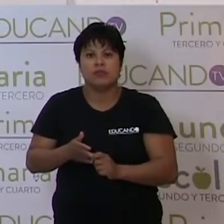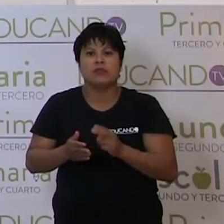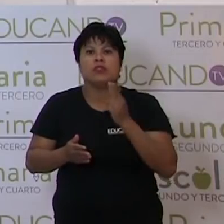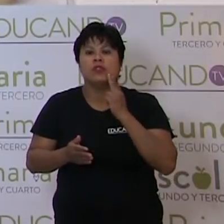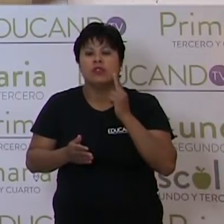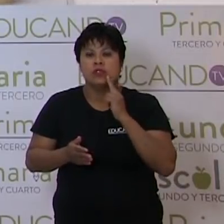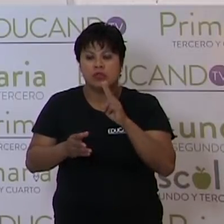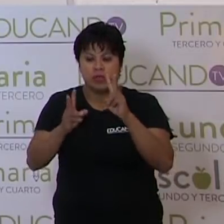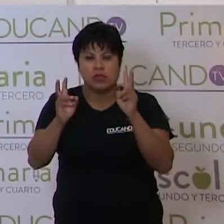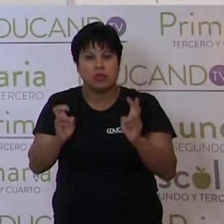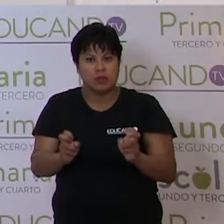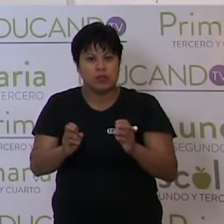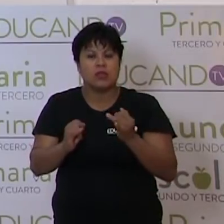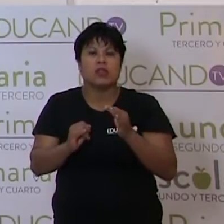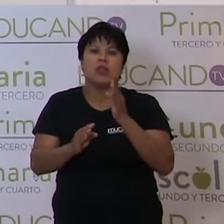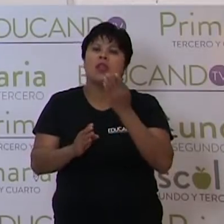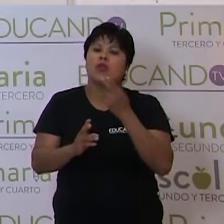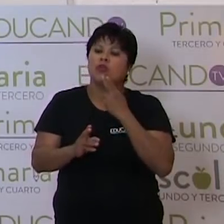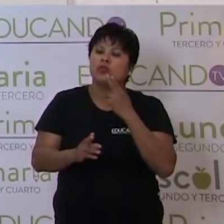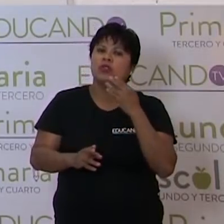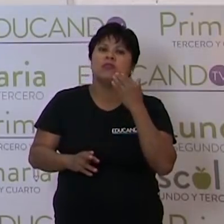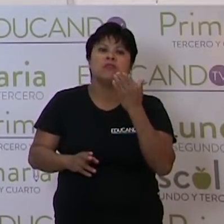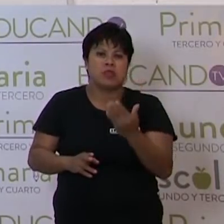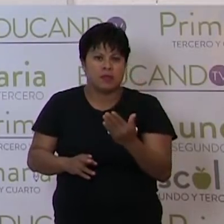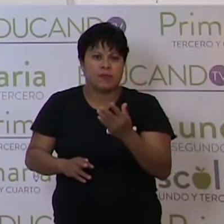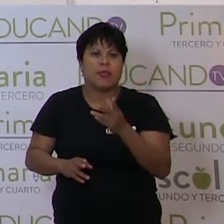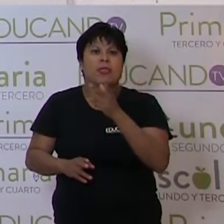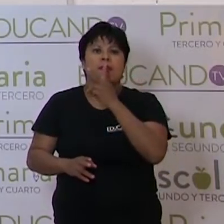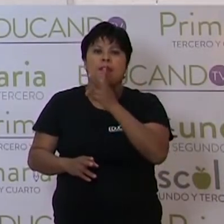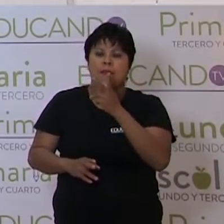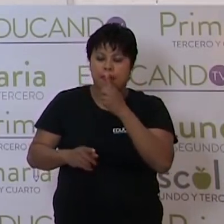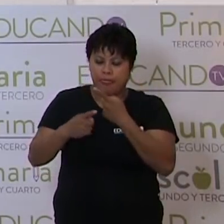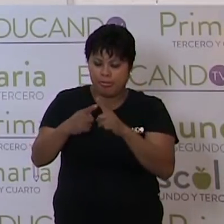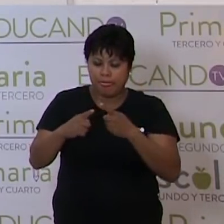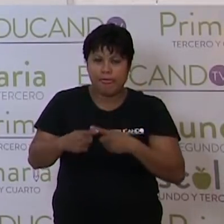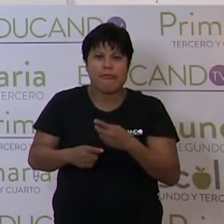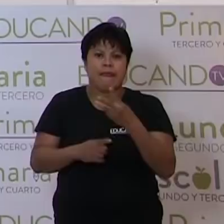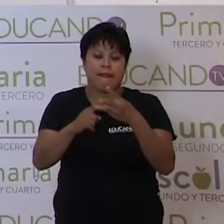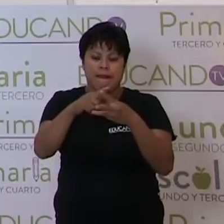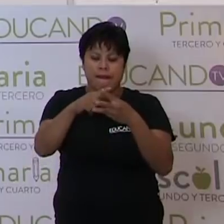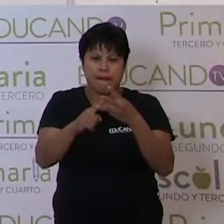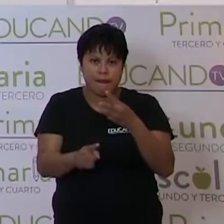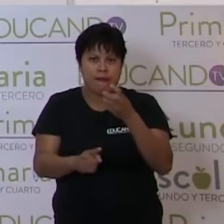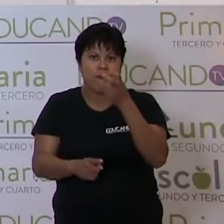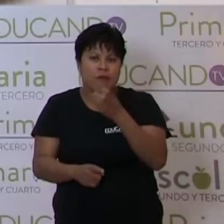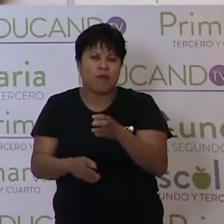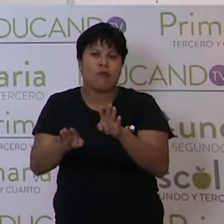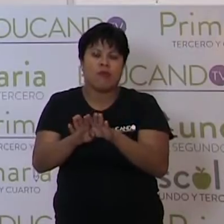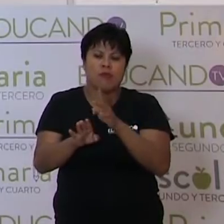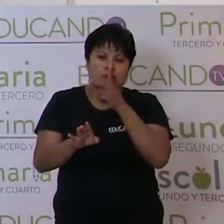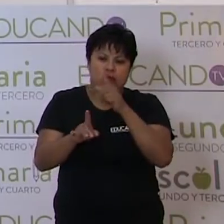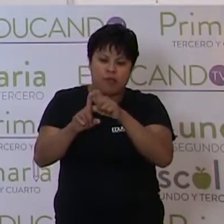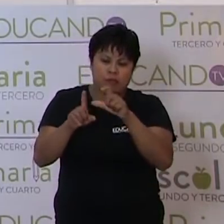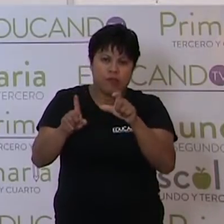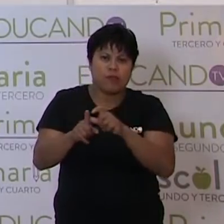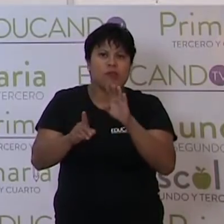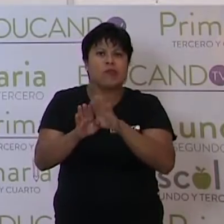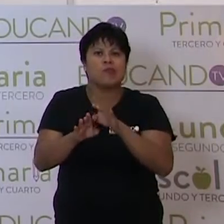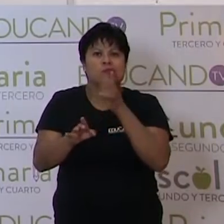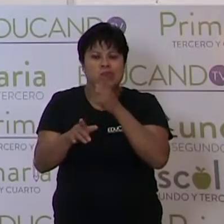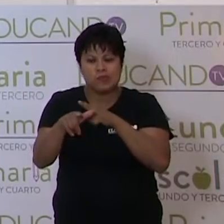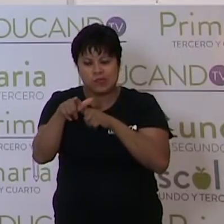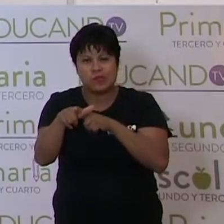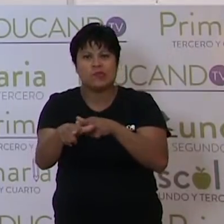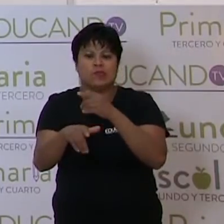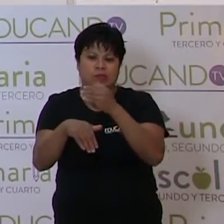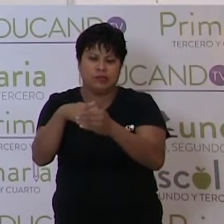usa de manera adecuada las tres palabras que indican, o frases, sucesión. Quiero